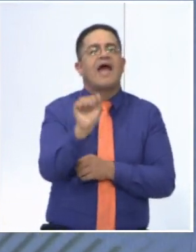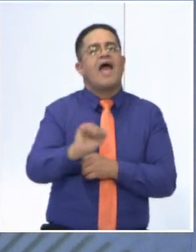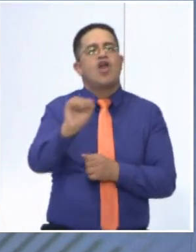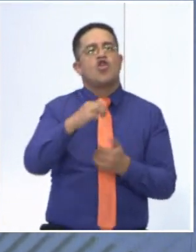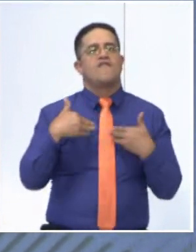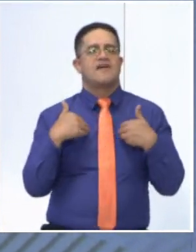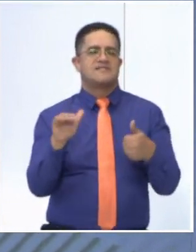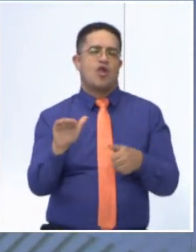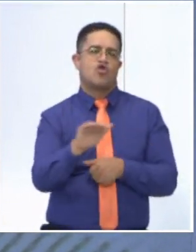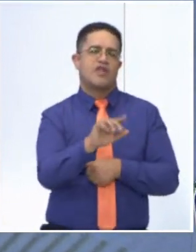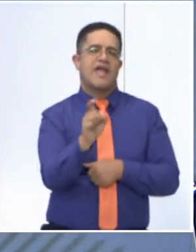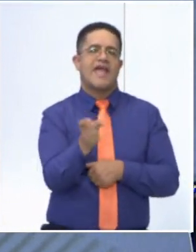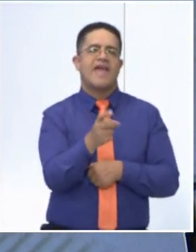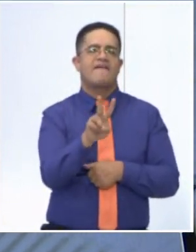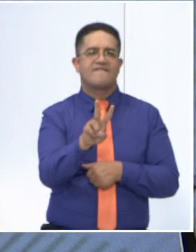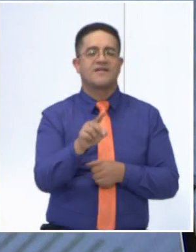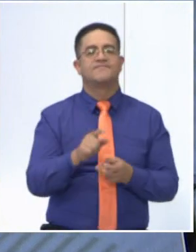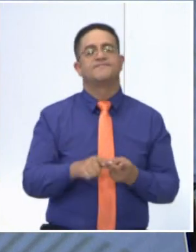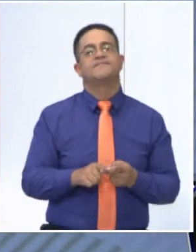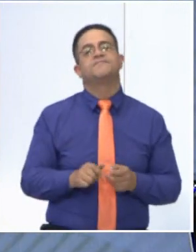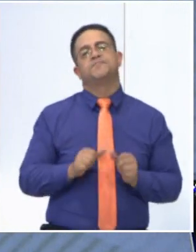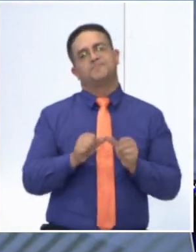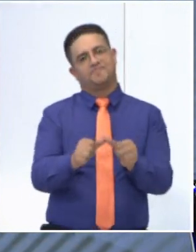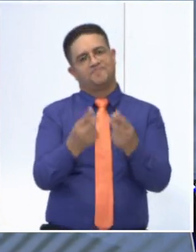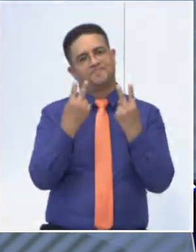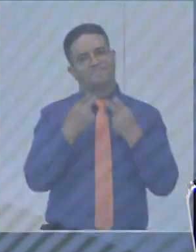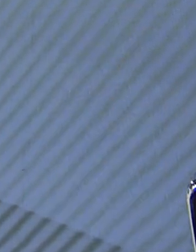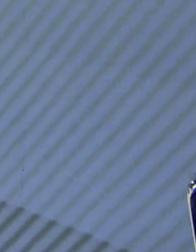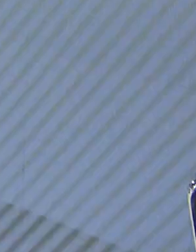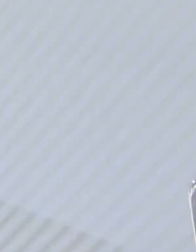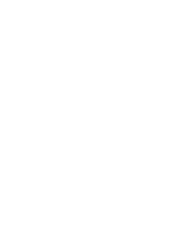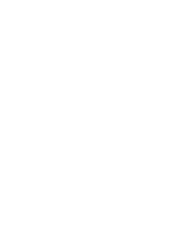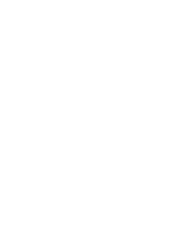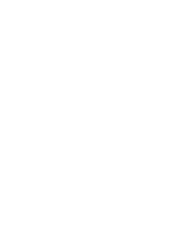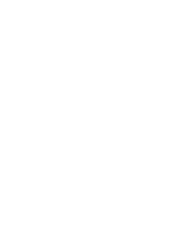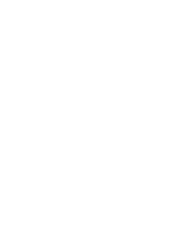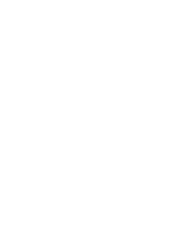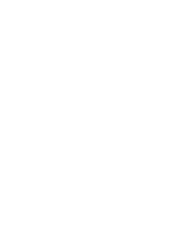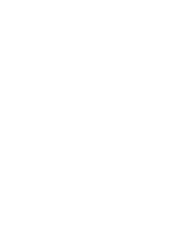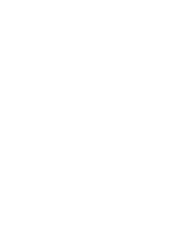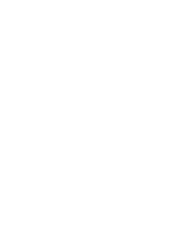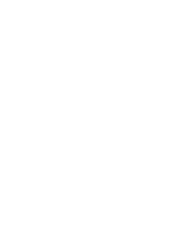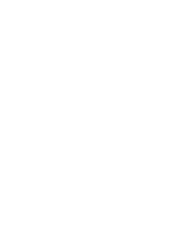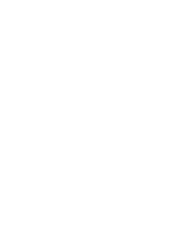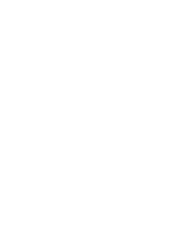@salud_gb, @DanielaJSalas. Volvemos.